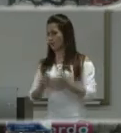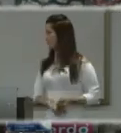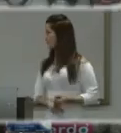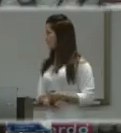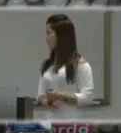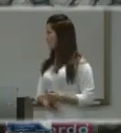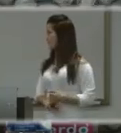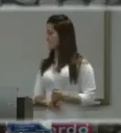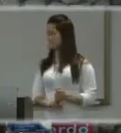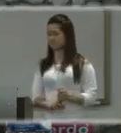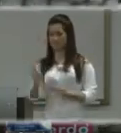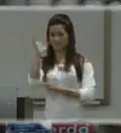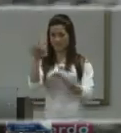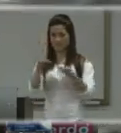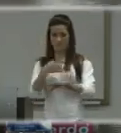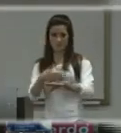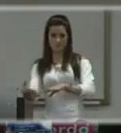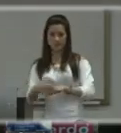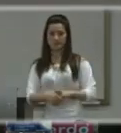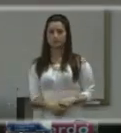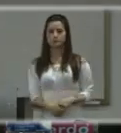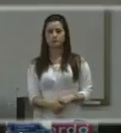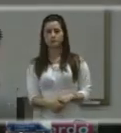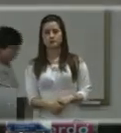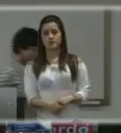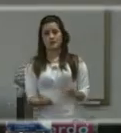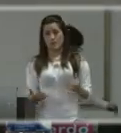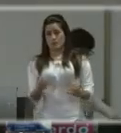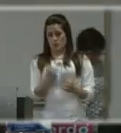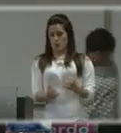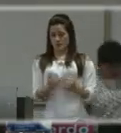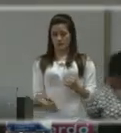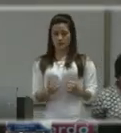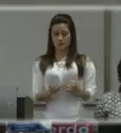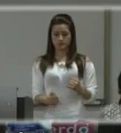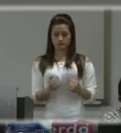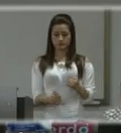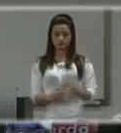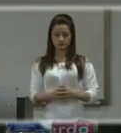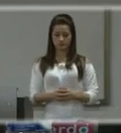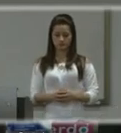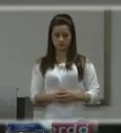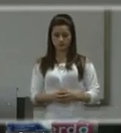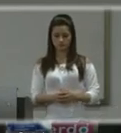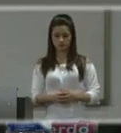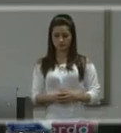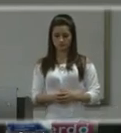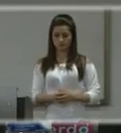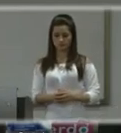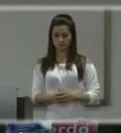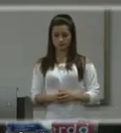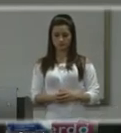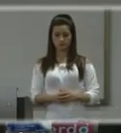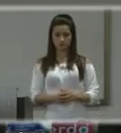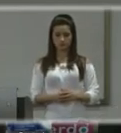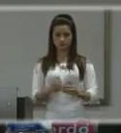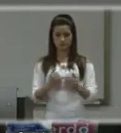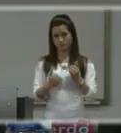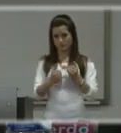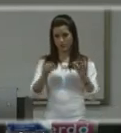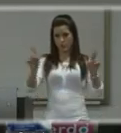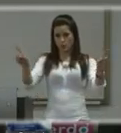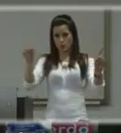que la explique más adelante. Y finalmente, ya como les digo, ya para terminar esa parte de